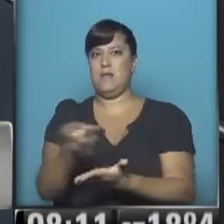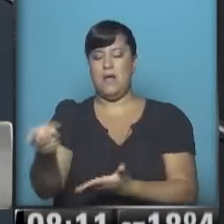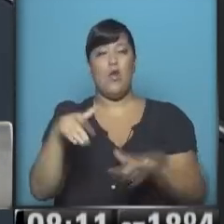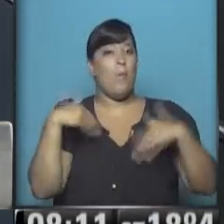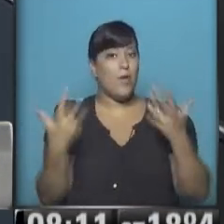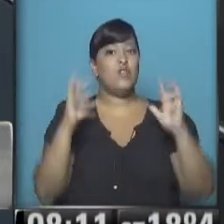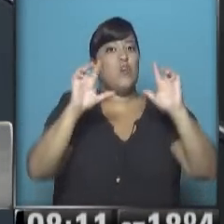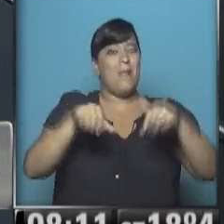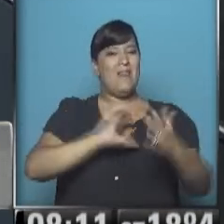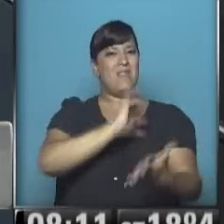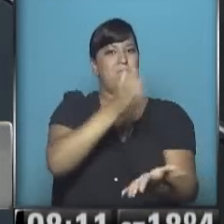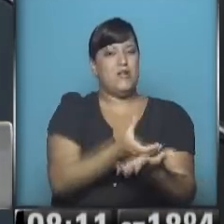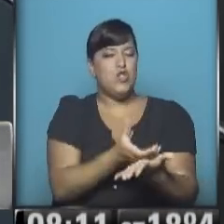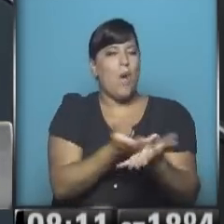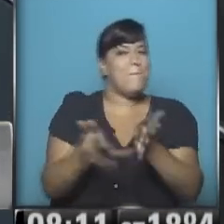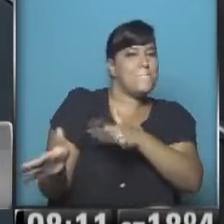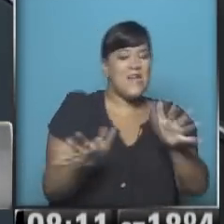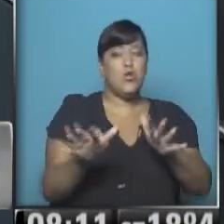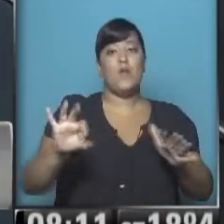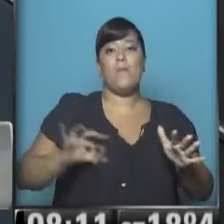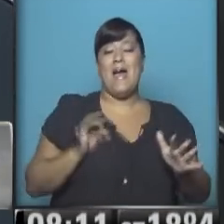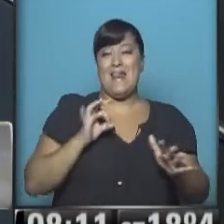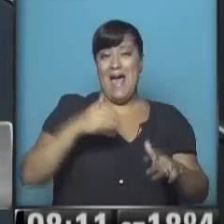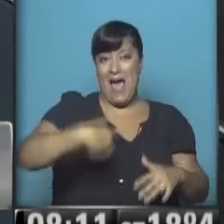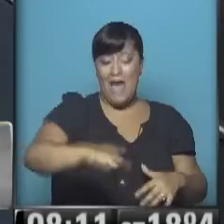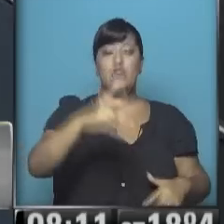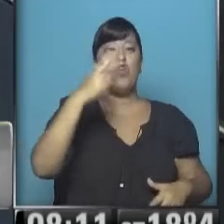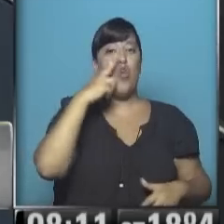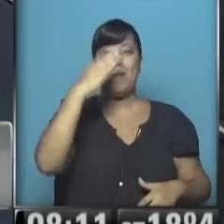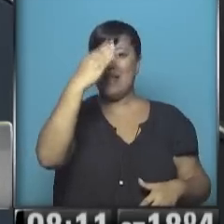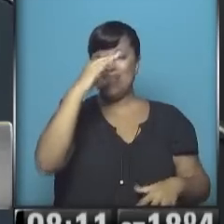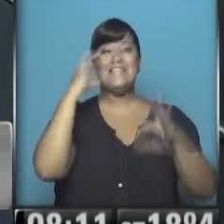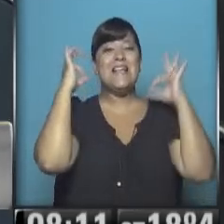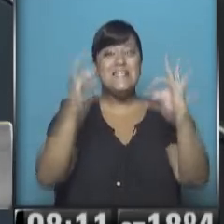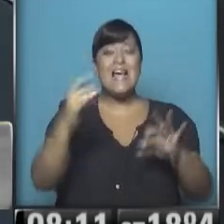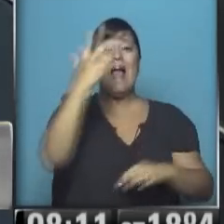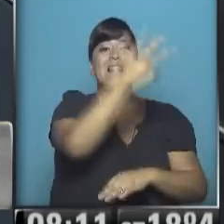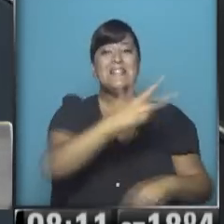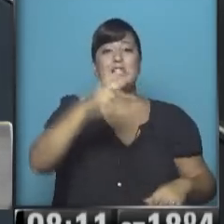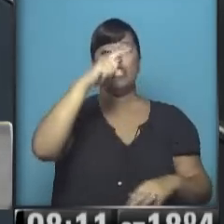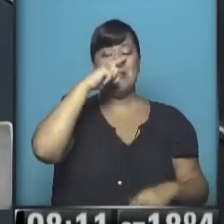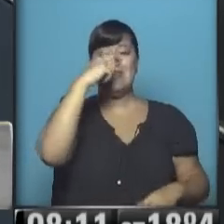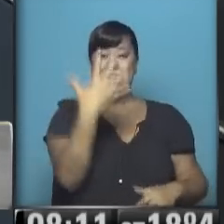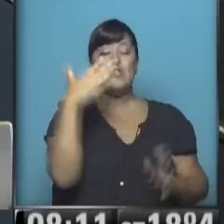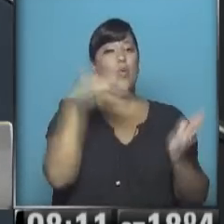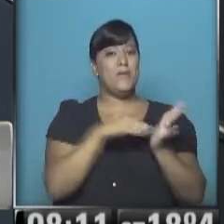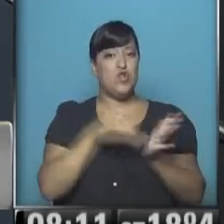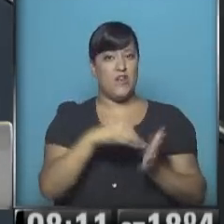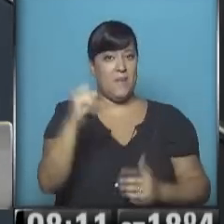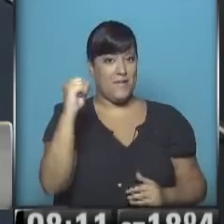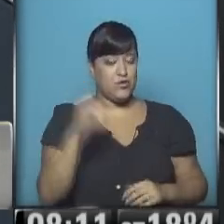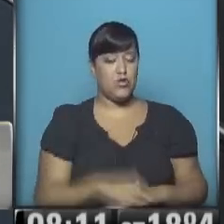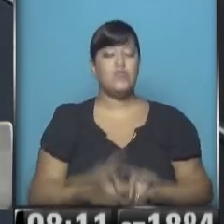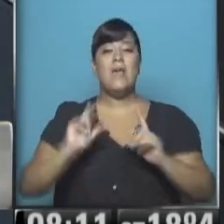el plan de inversión estimada para el año 2015 alcanza a 375 millones pesos